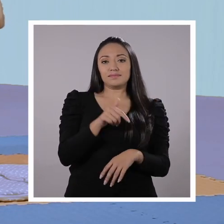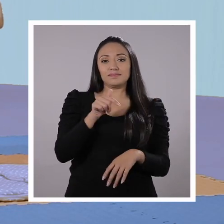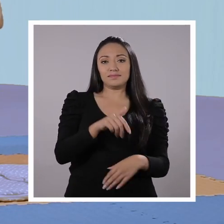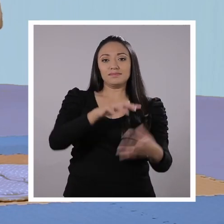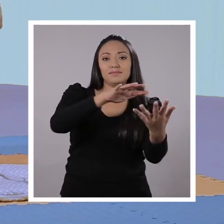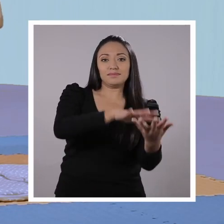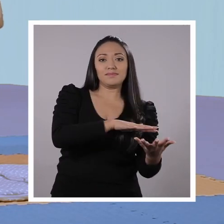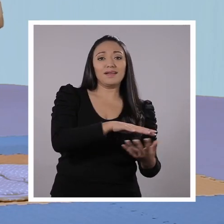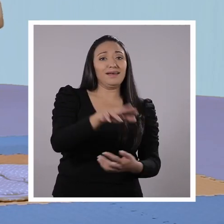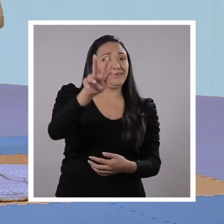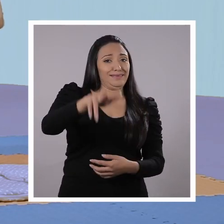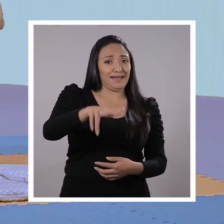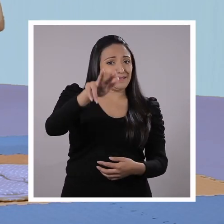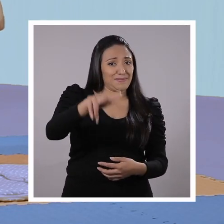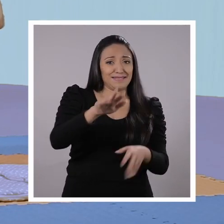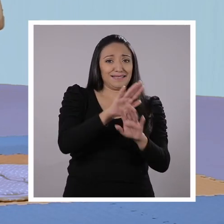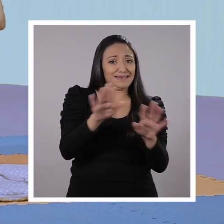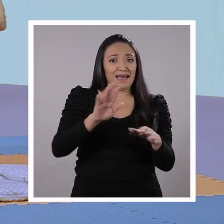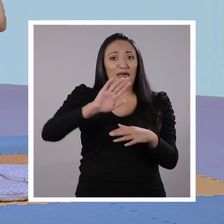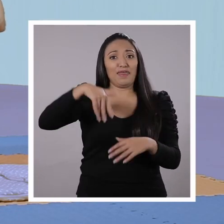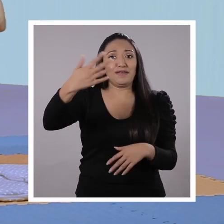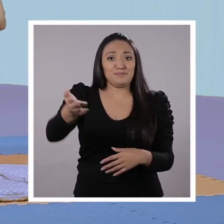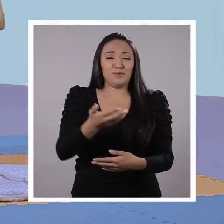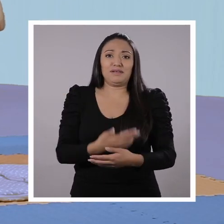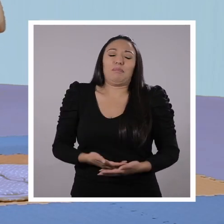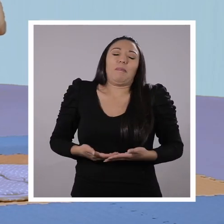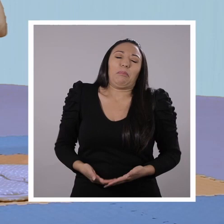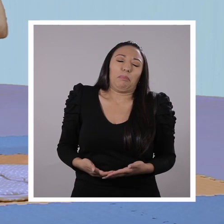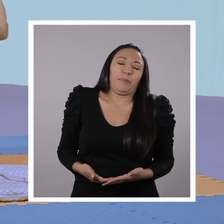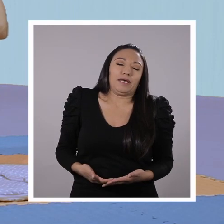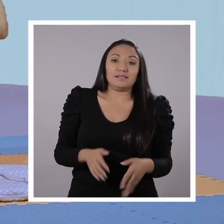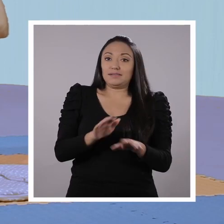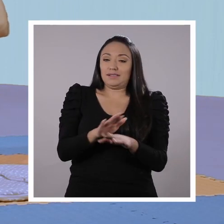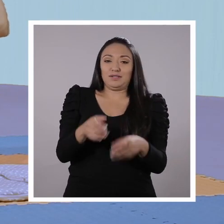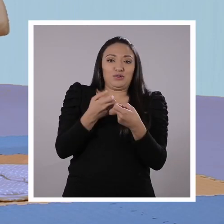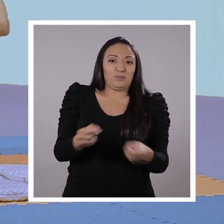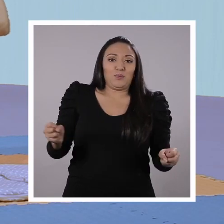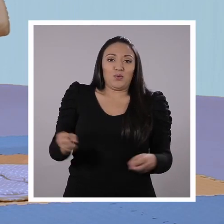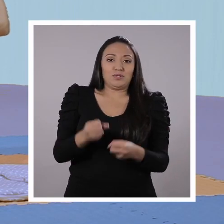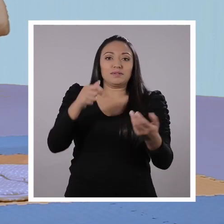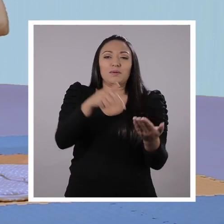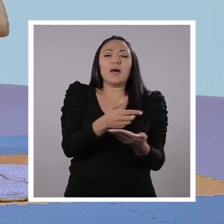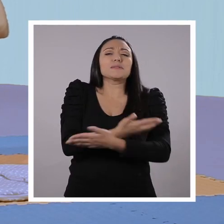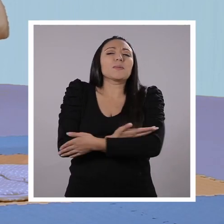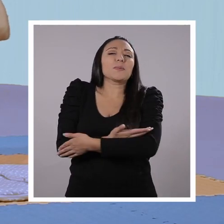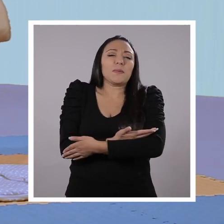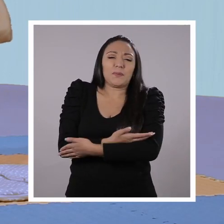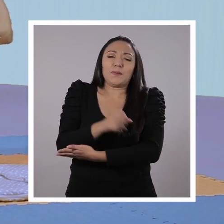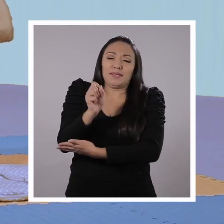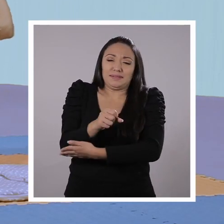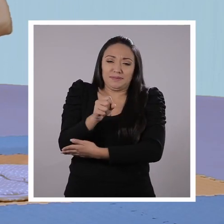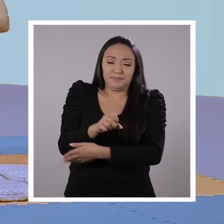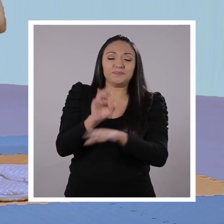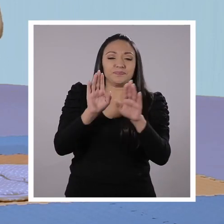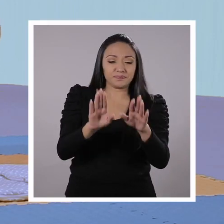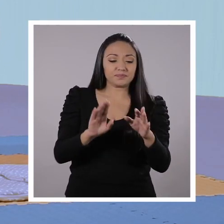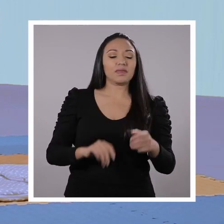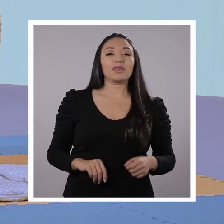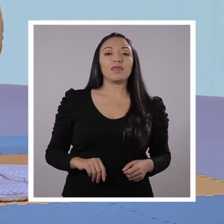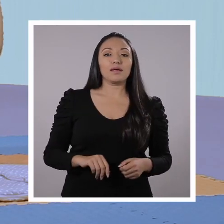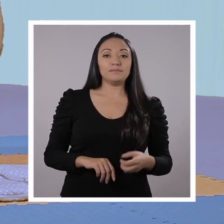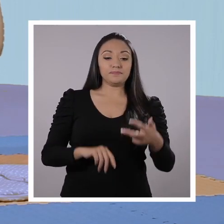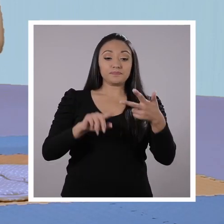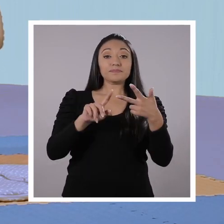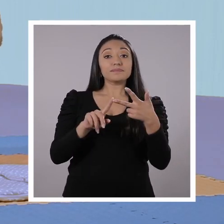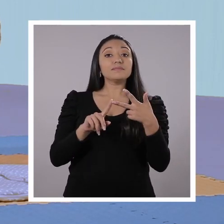dura solamente hasta los 3 meses, luego ya no. Después ya son muy pesados, es verdad. Esto se lo hace sobre todo con los más pequeñitos. Vamos a